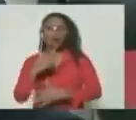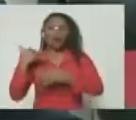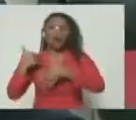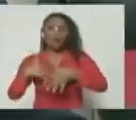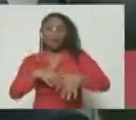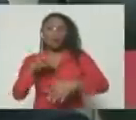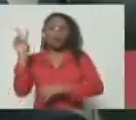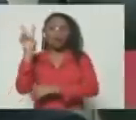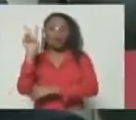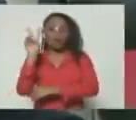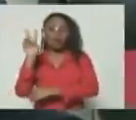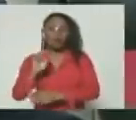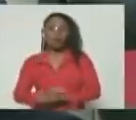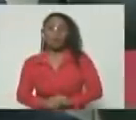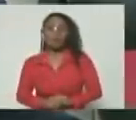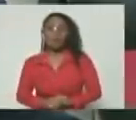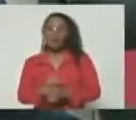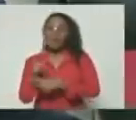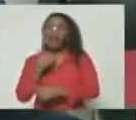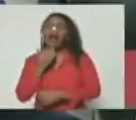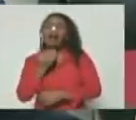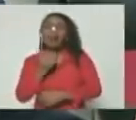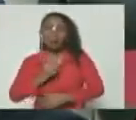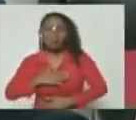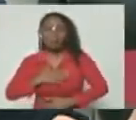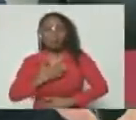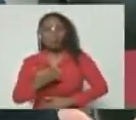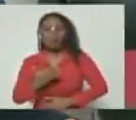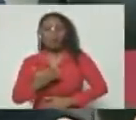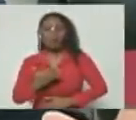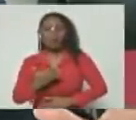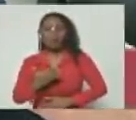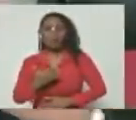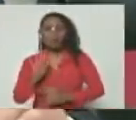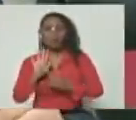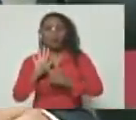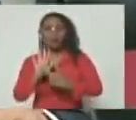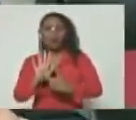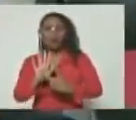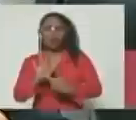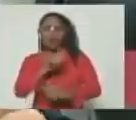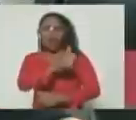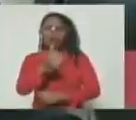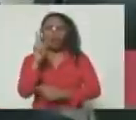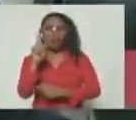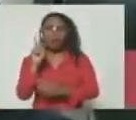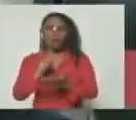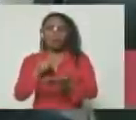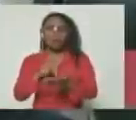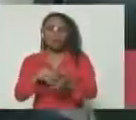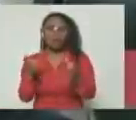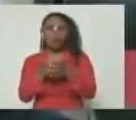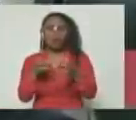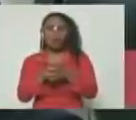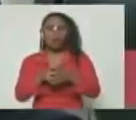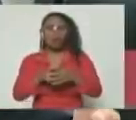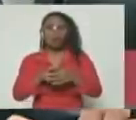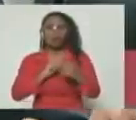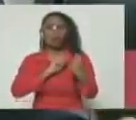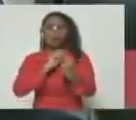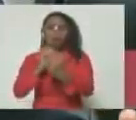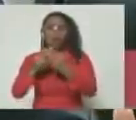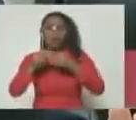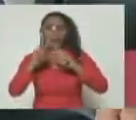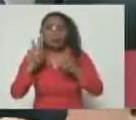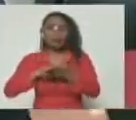por Venezuela. Y si hay algo que pudiéramos señalar para cada uno de los miembros de la Comisión de Diálogo, Paz y